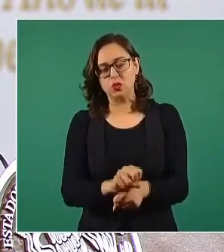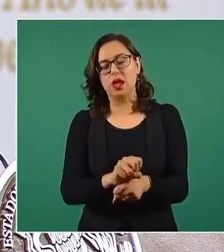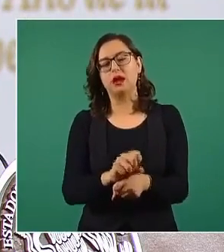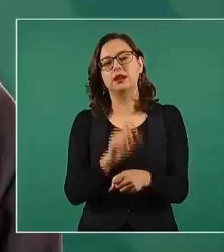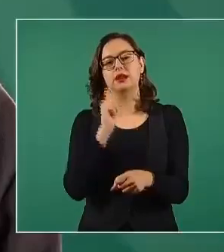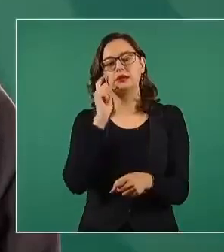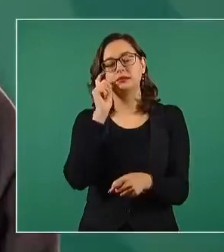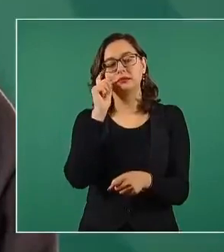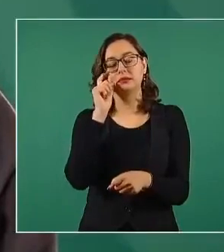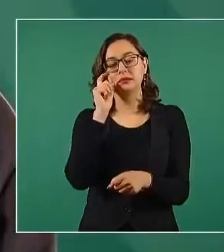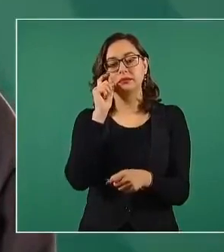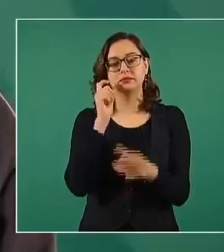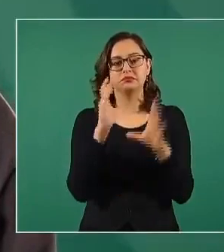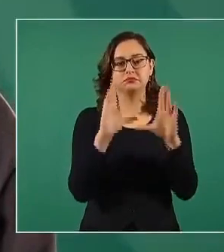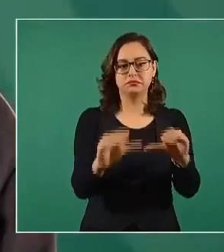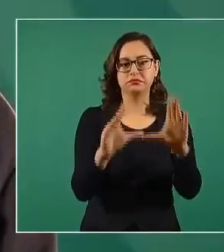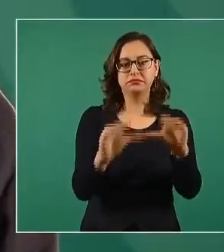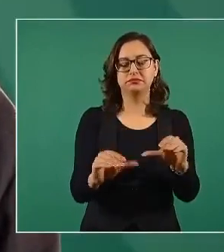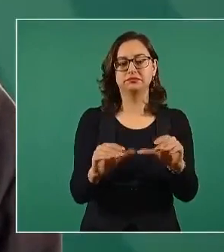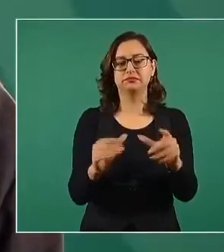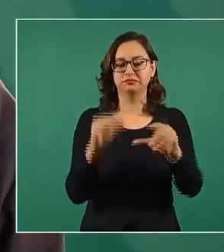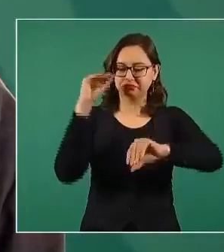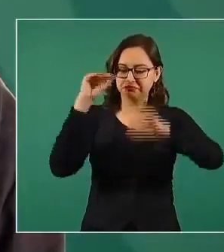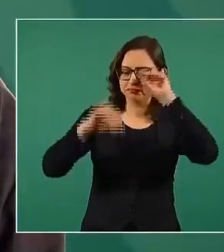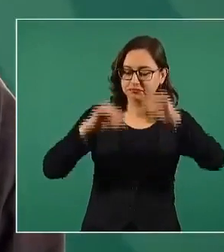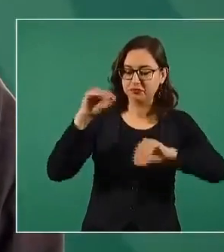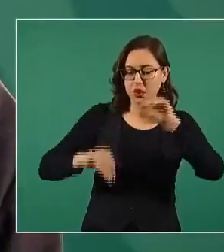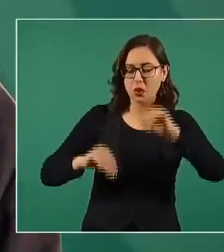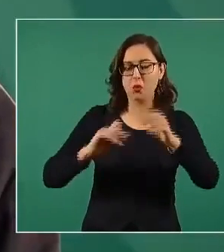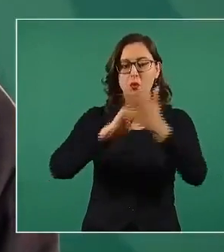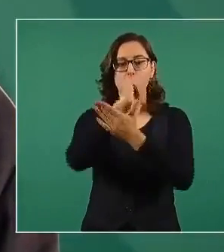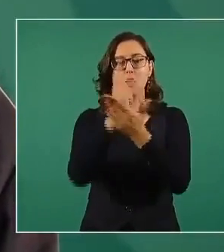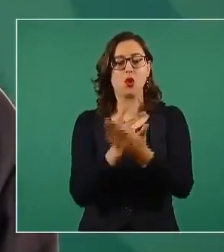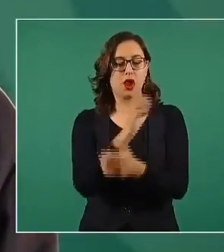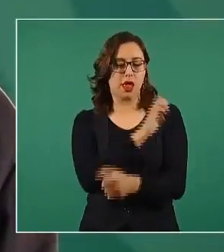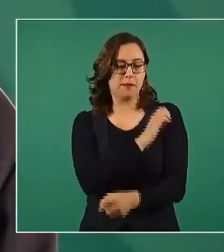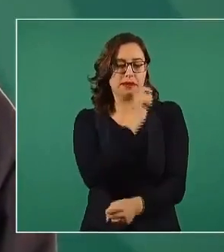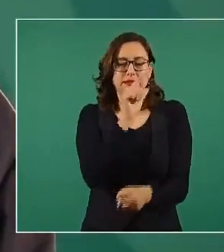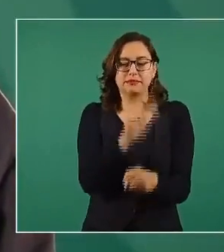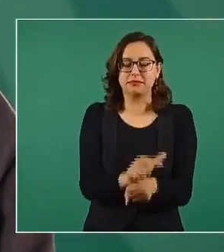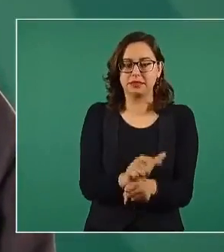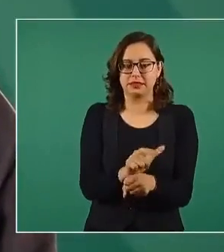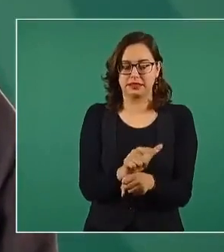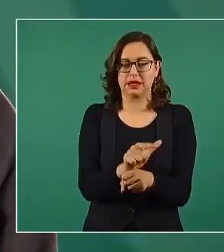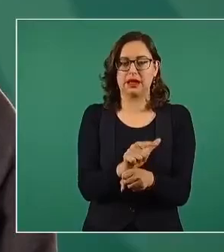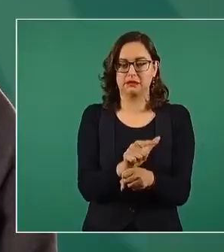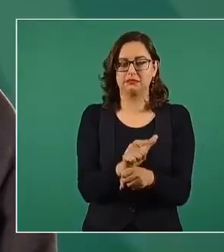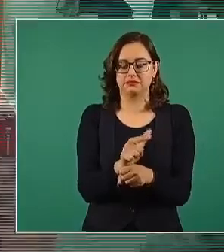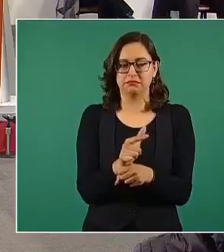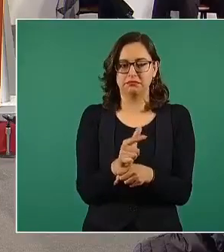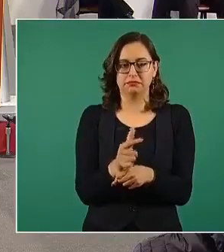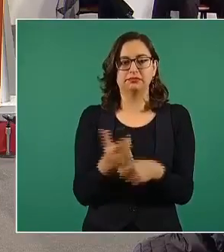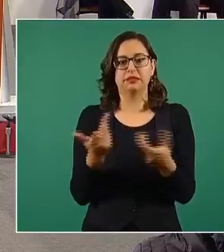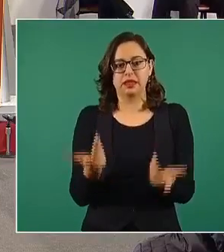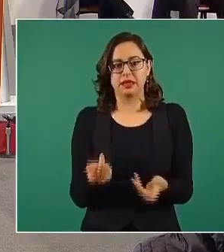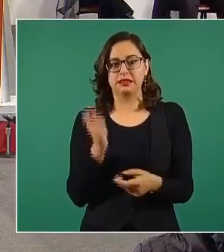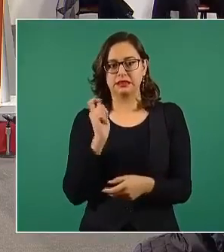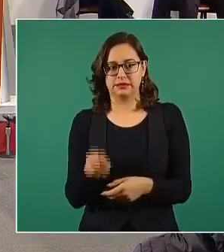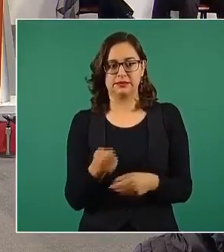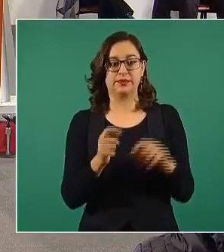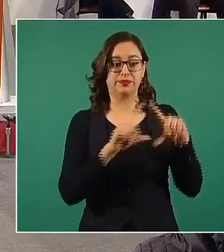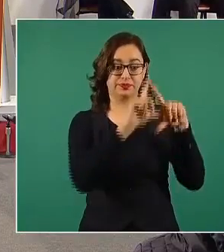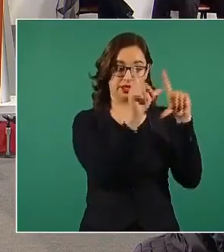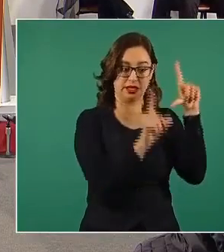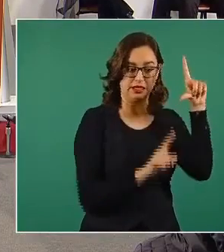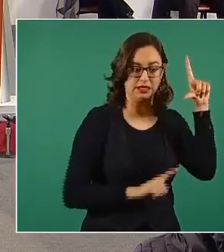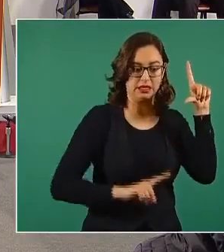de programas especiales que de alguna manera acomodaban el programa nacional